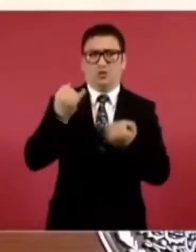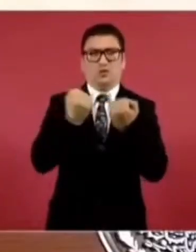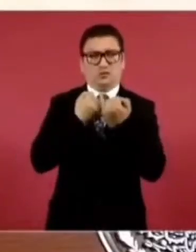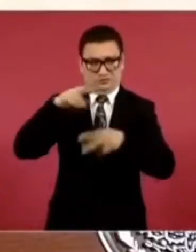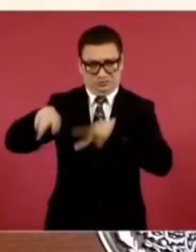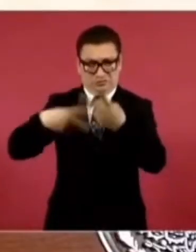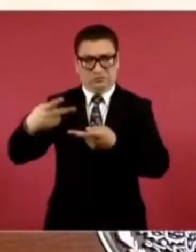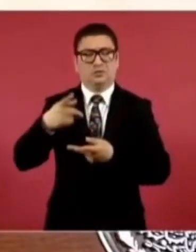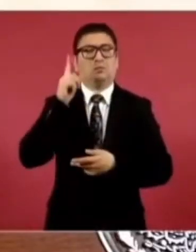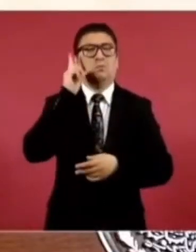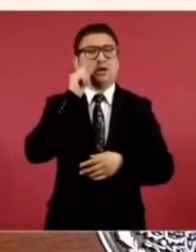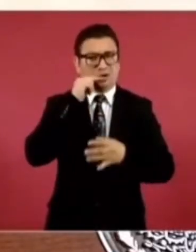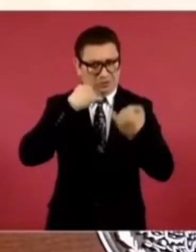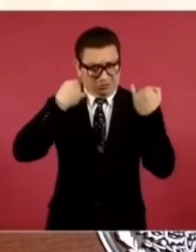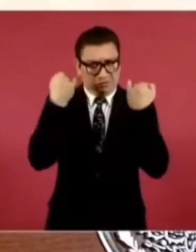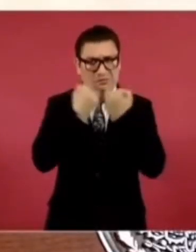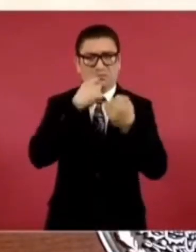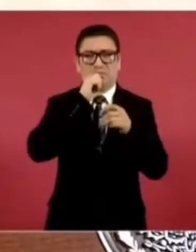también,